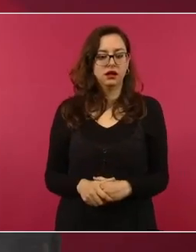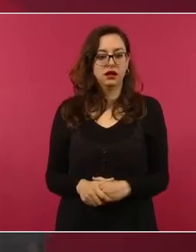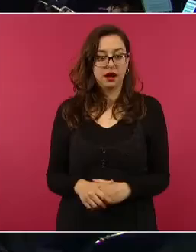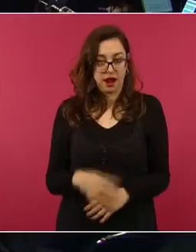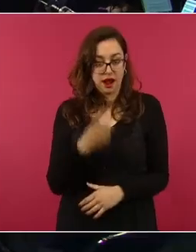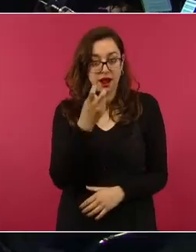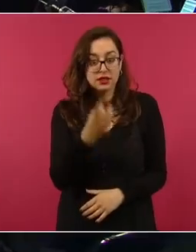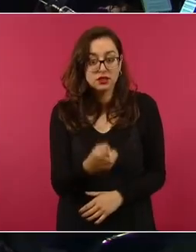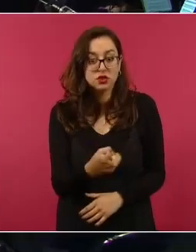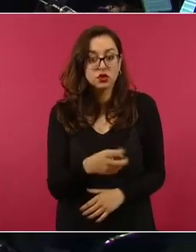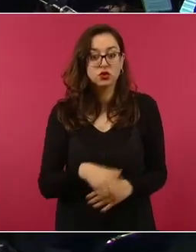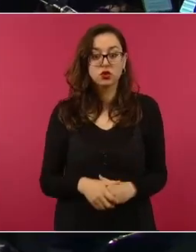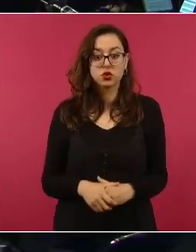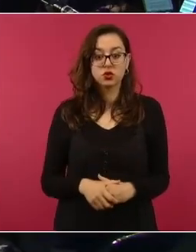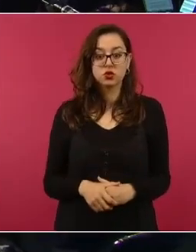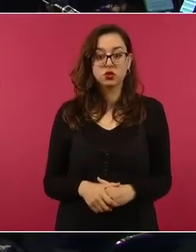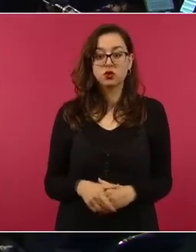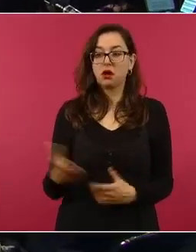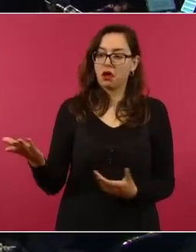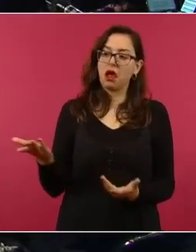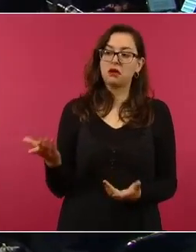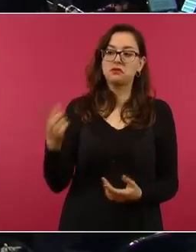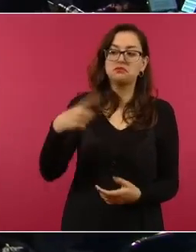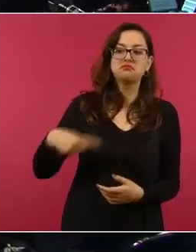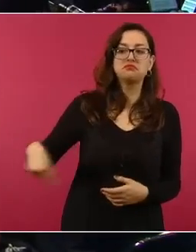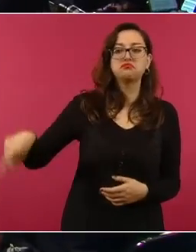Es invitado de piedra.